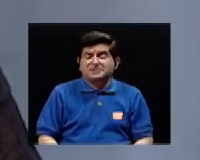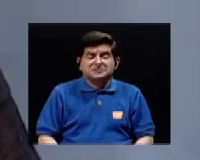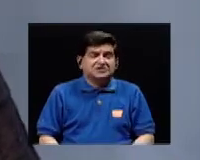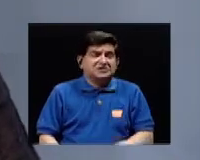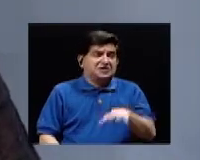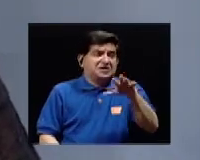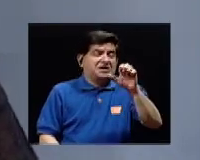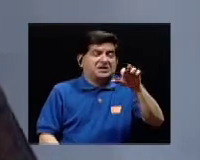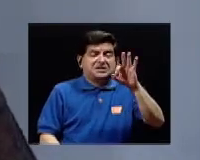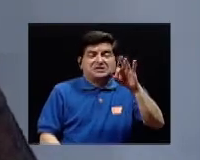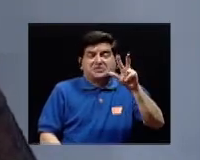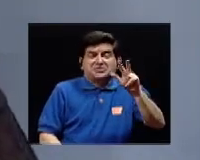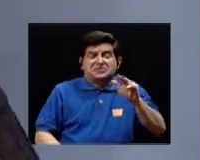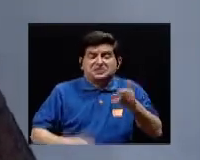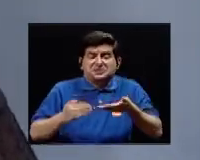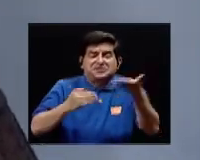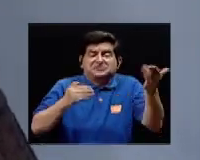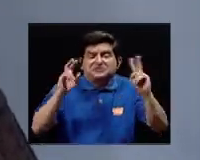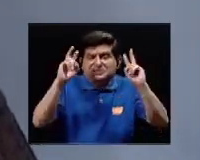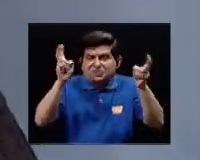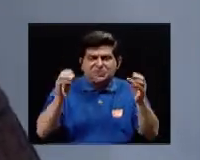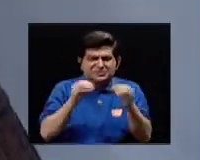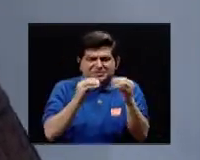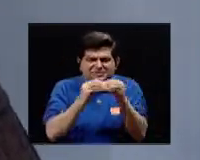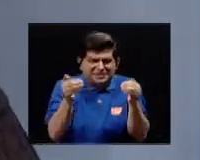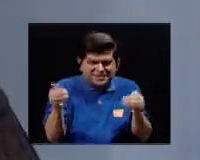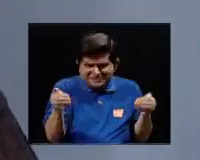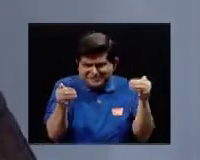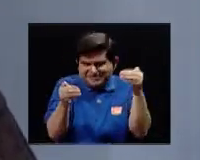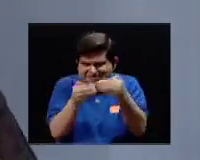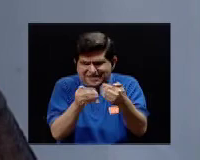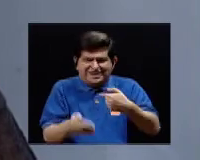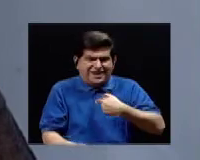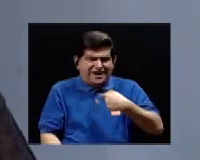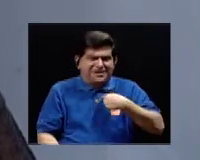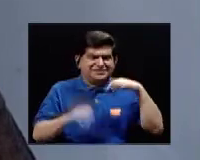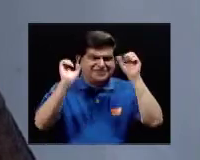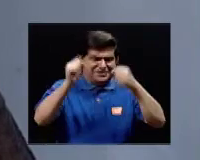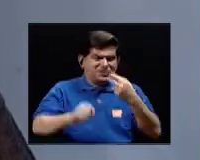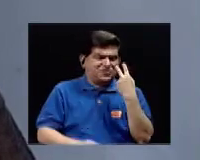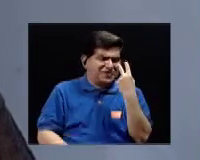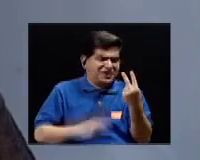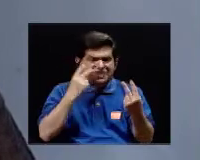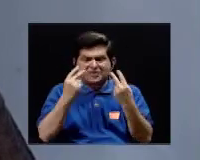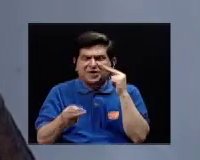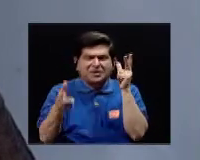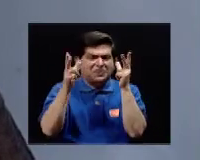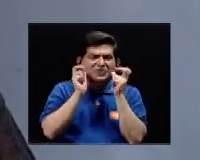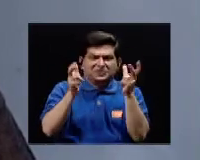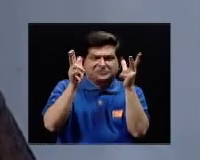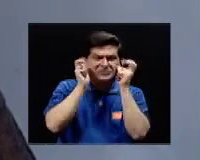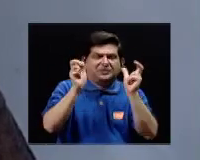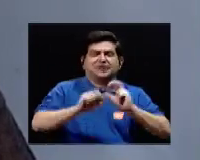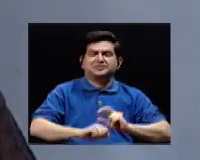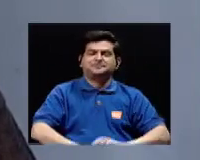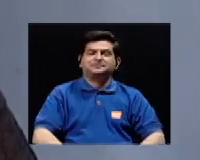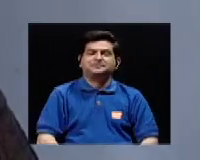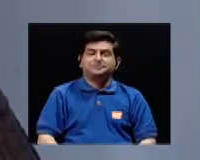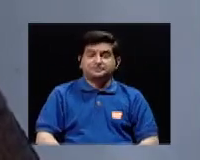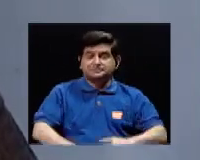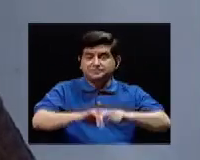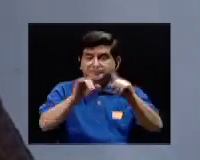como 593 cosas muchísimo más cercanas a lo que yo pueda haber percibido.